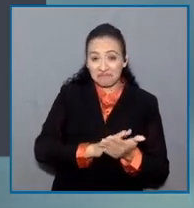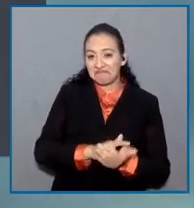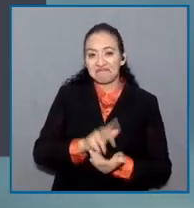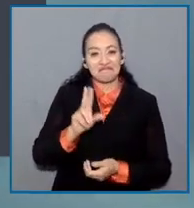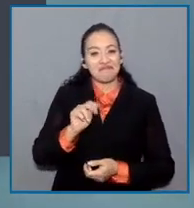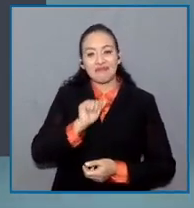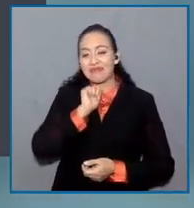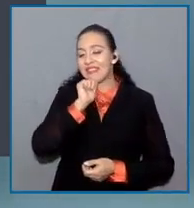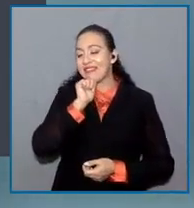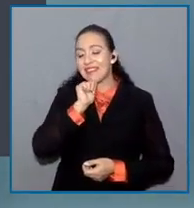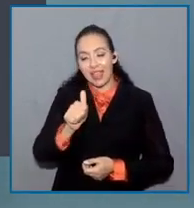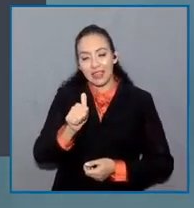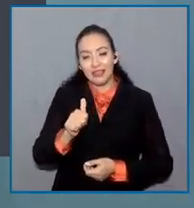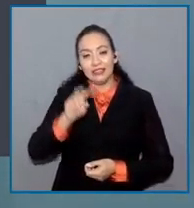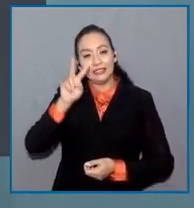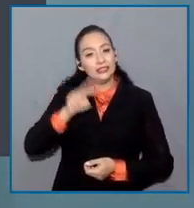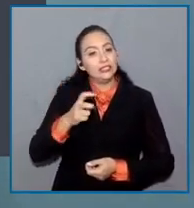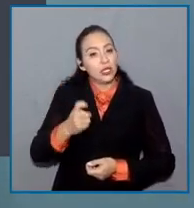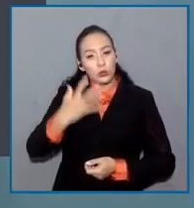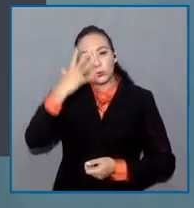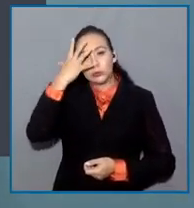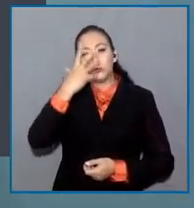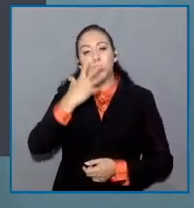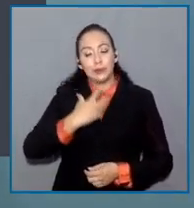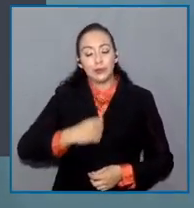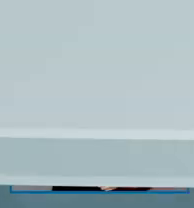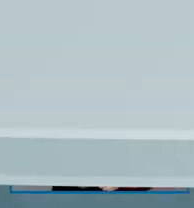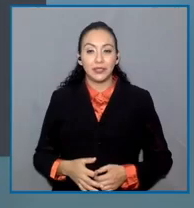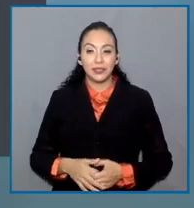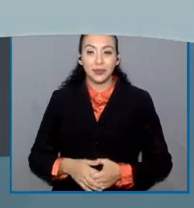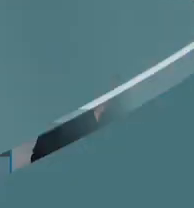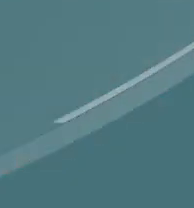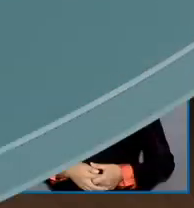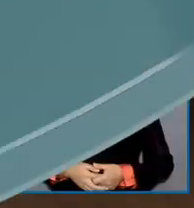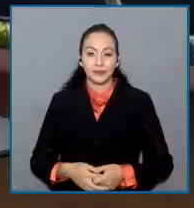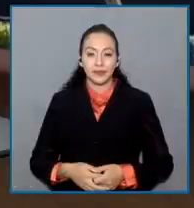Poder Judicial de la Federación, Juan Carlos González.